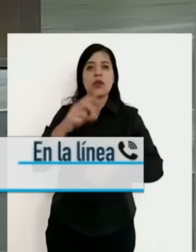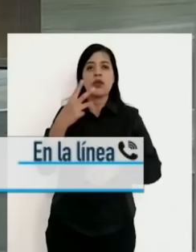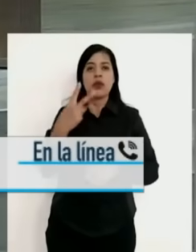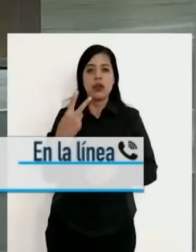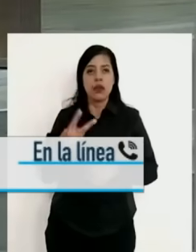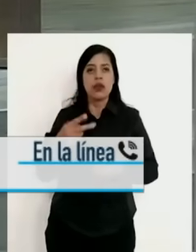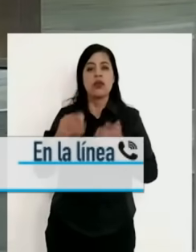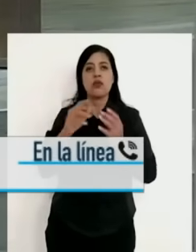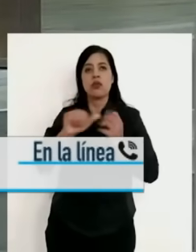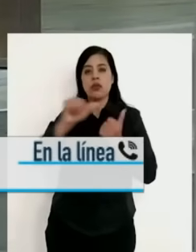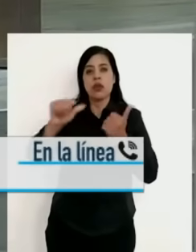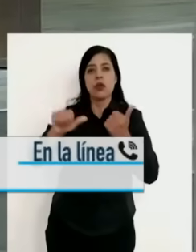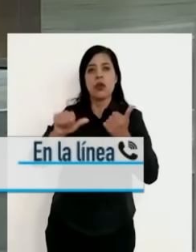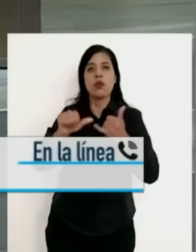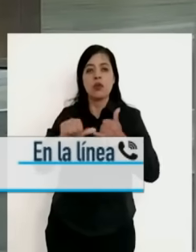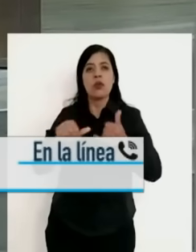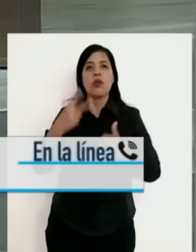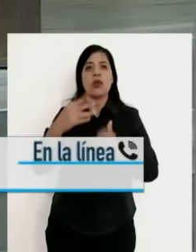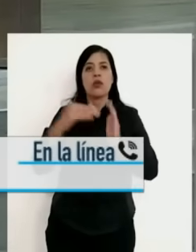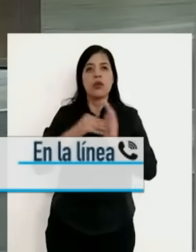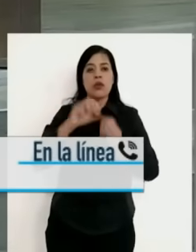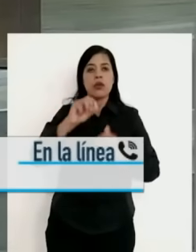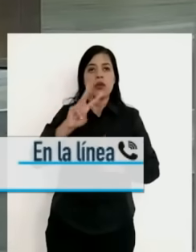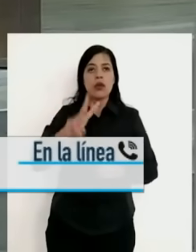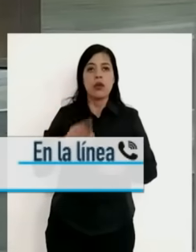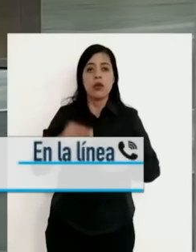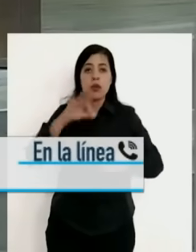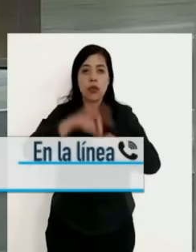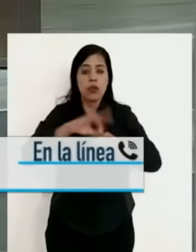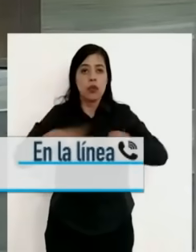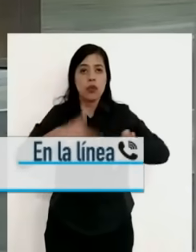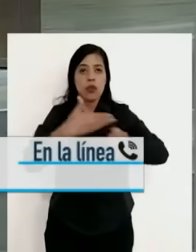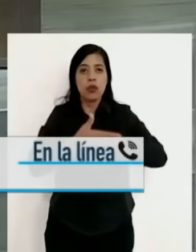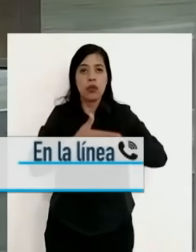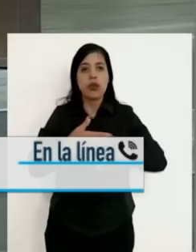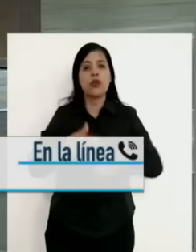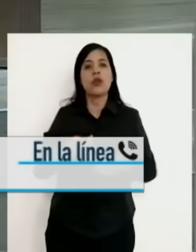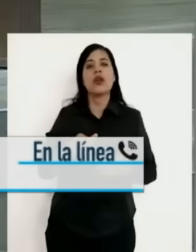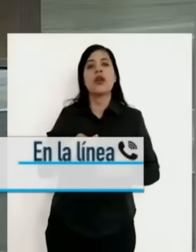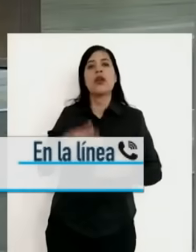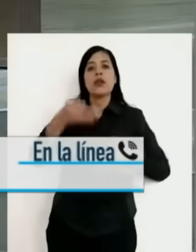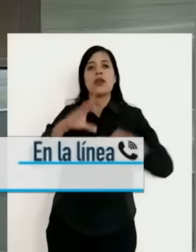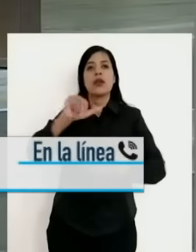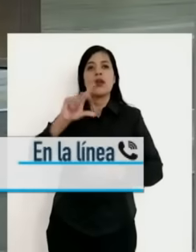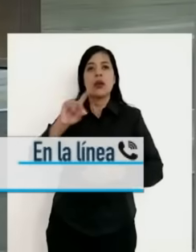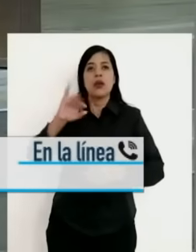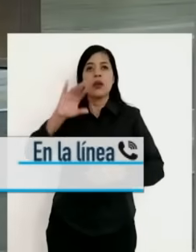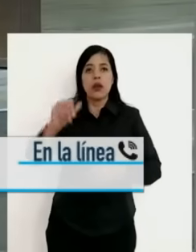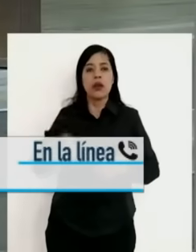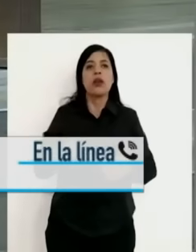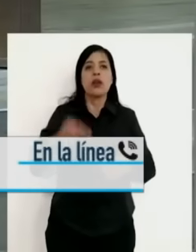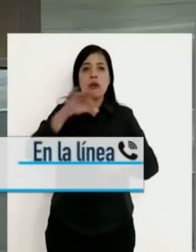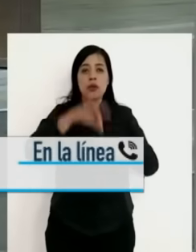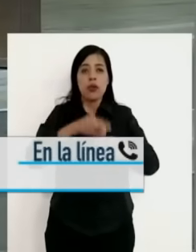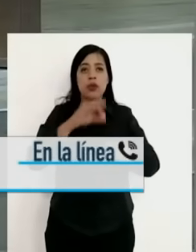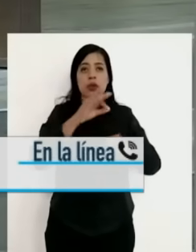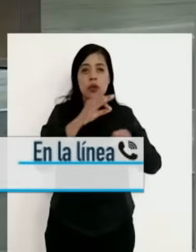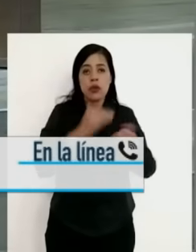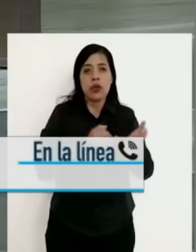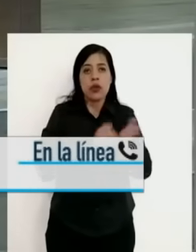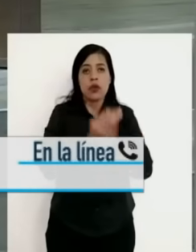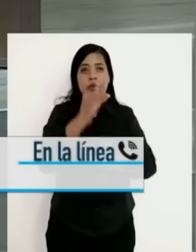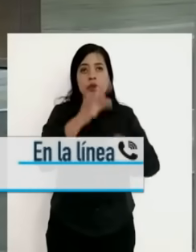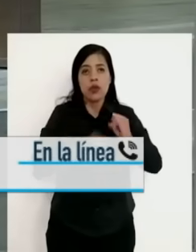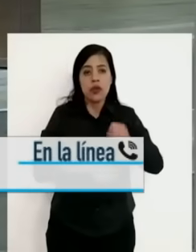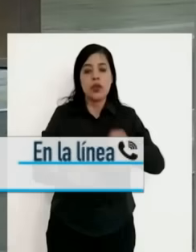al cabo a las 5 de la tarde. ¿Sí? Y que como hay una diferencia entre la hoja de impresión de la lista de asistencia y